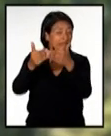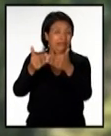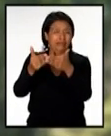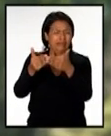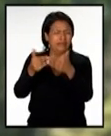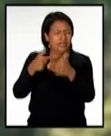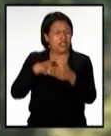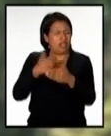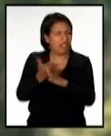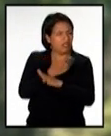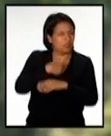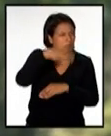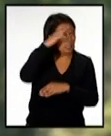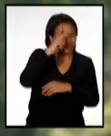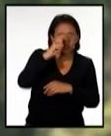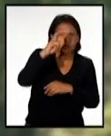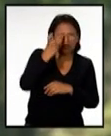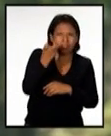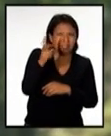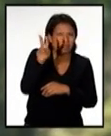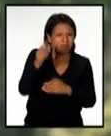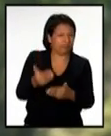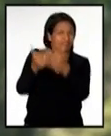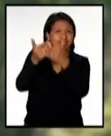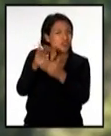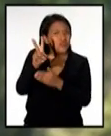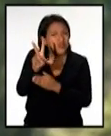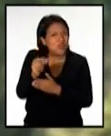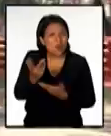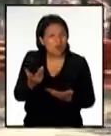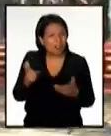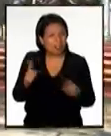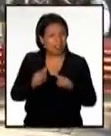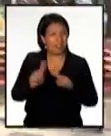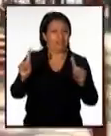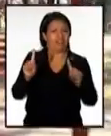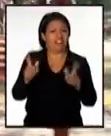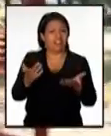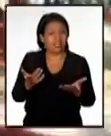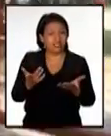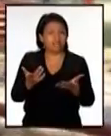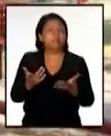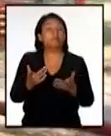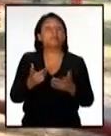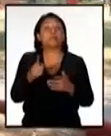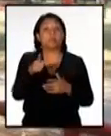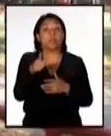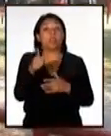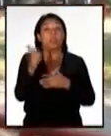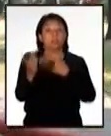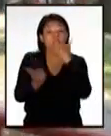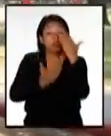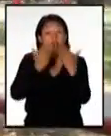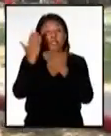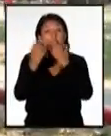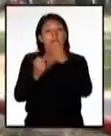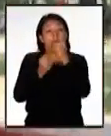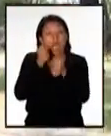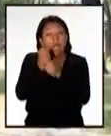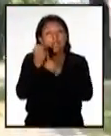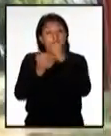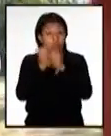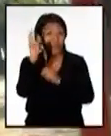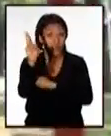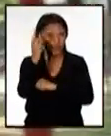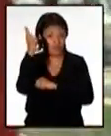pero eso no estaba dentro de mis sueños. Después de años de preparación, de cursar una carrera